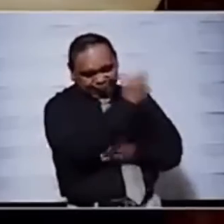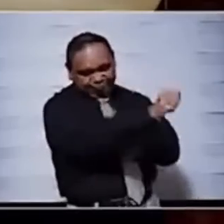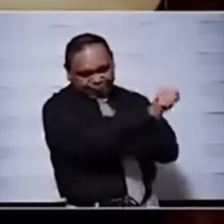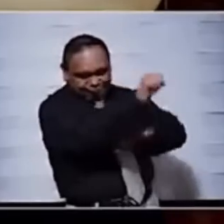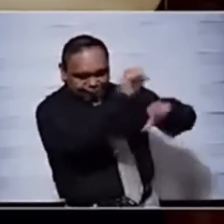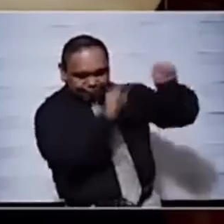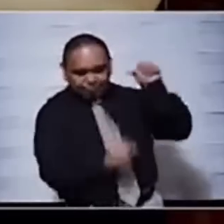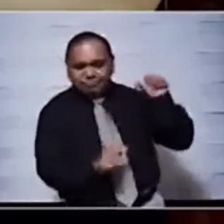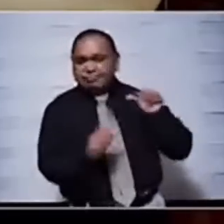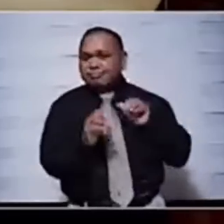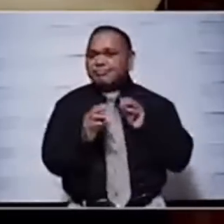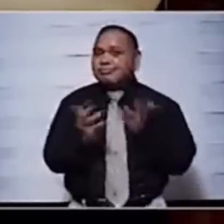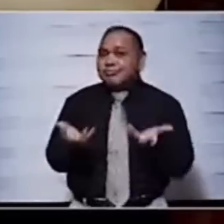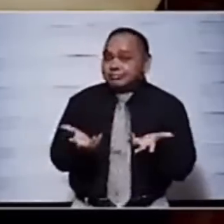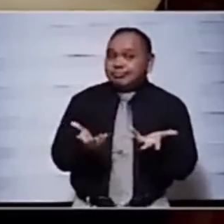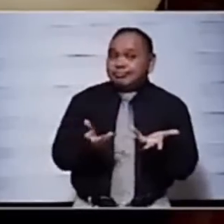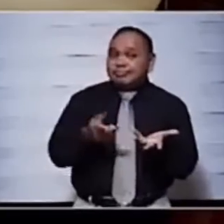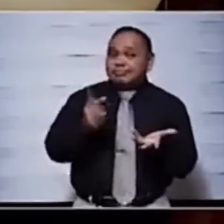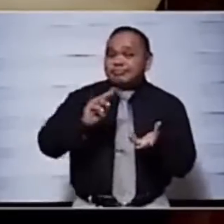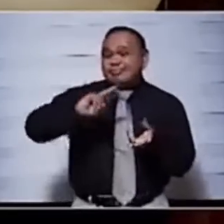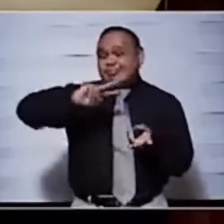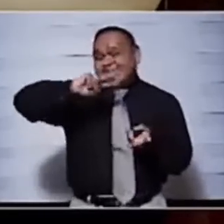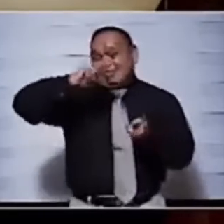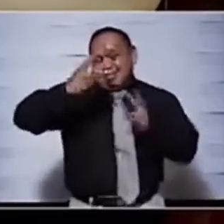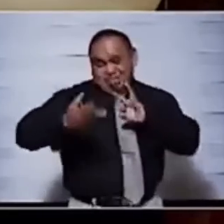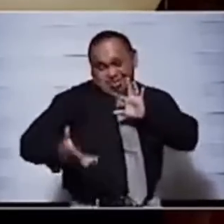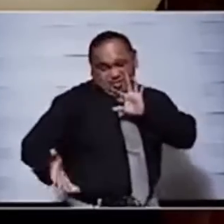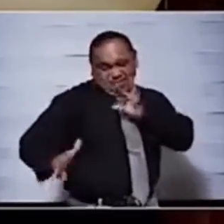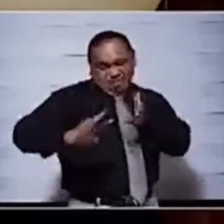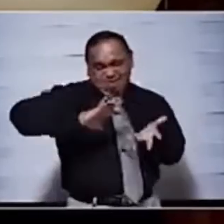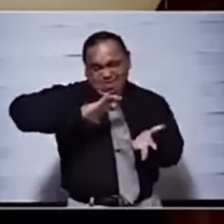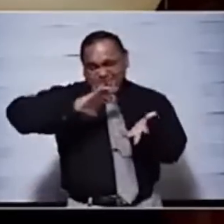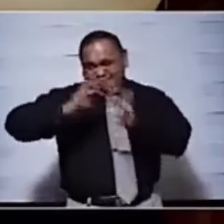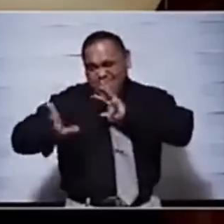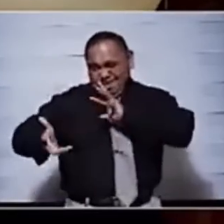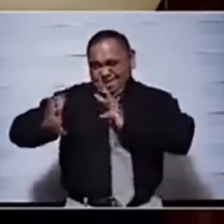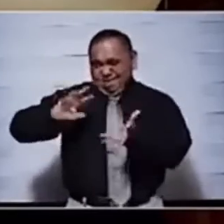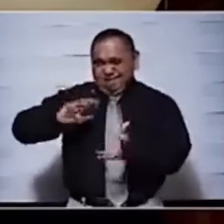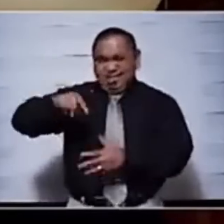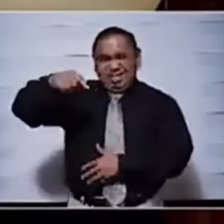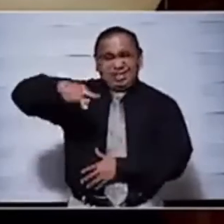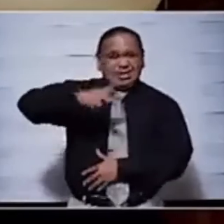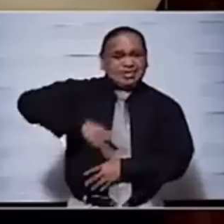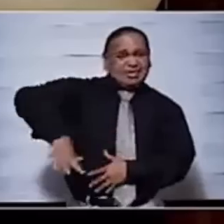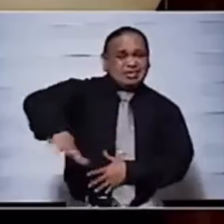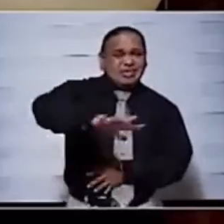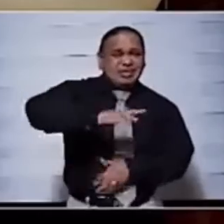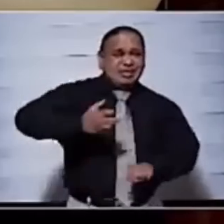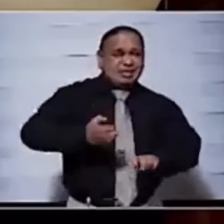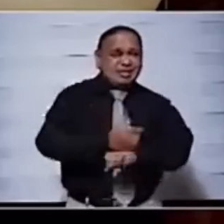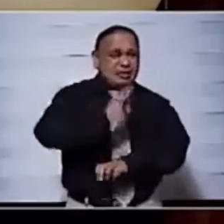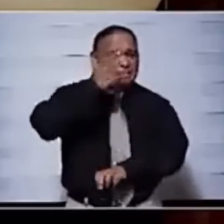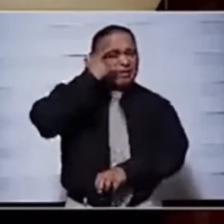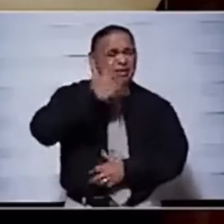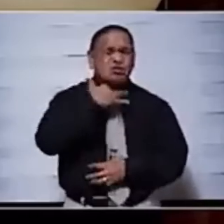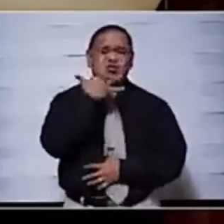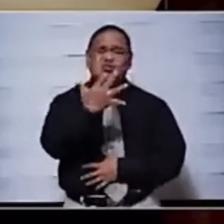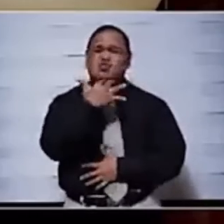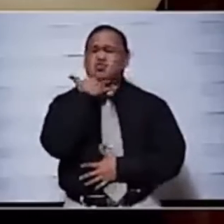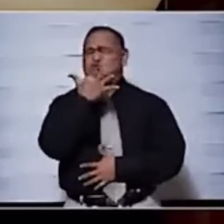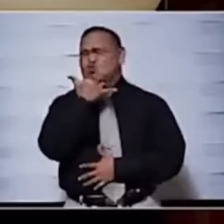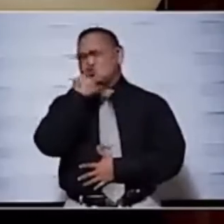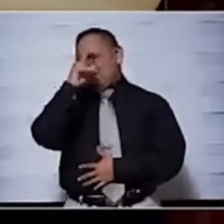de favores. Y es todo un enredo, es una suciedad lo que dejó en el Estado, que por eso les digo, yo no me puedo quedar